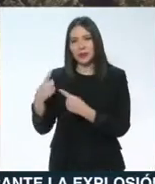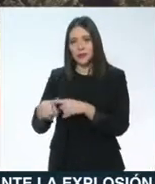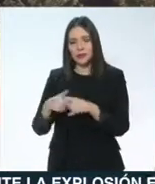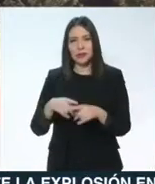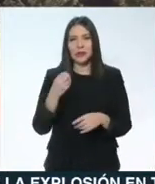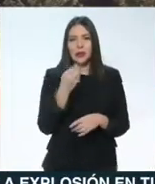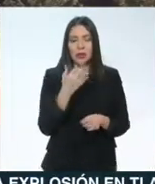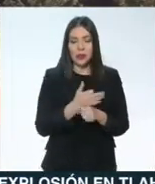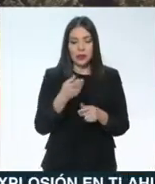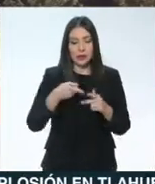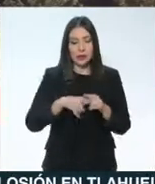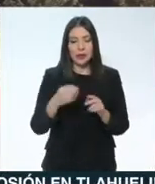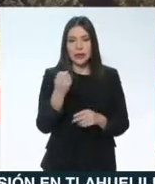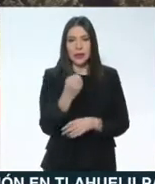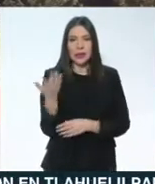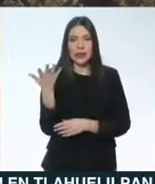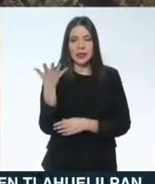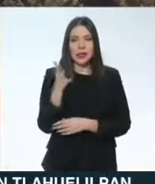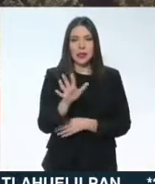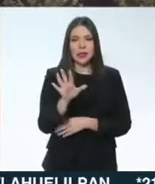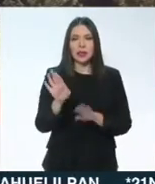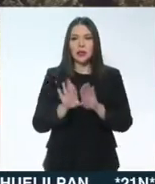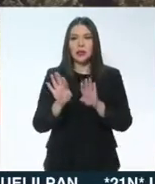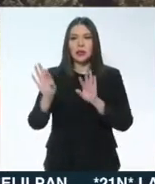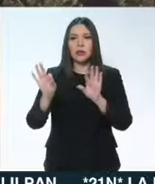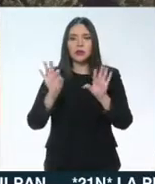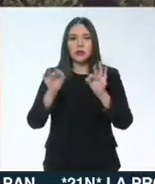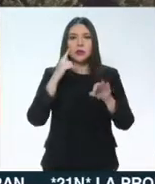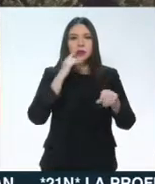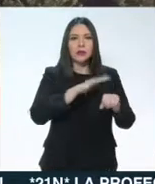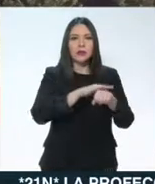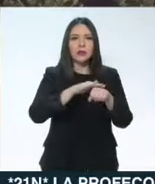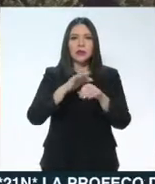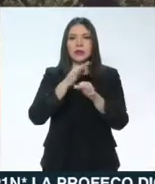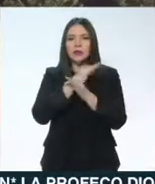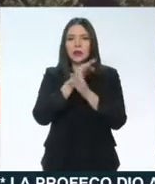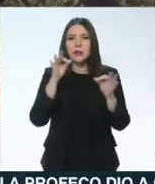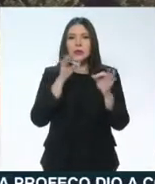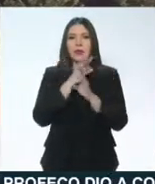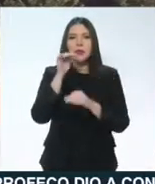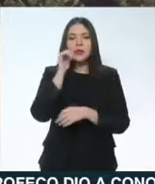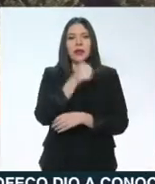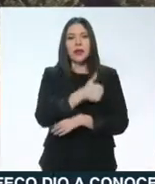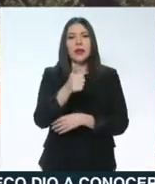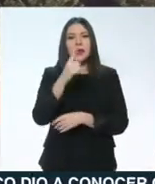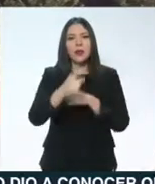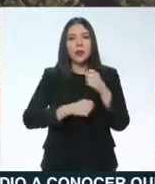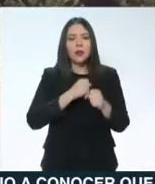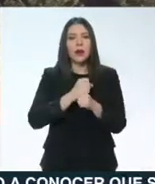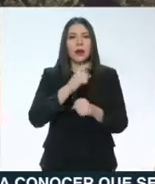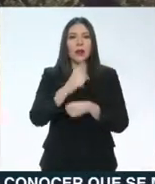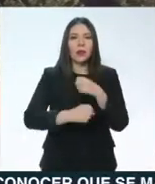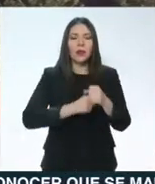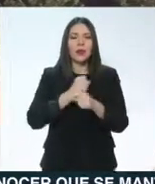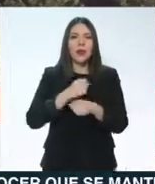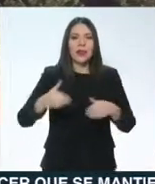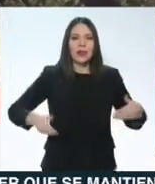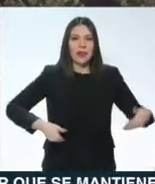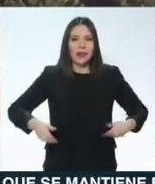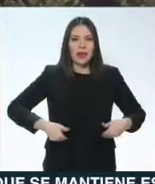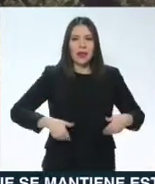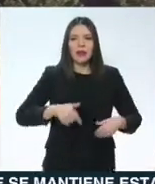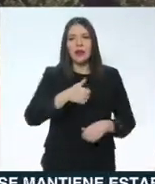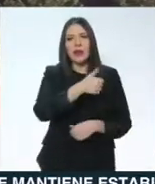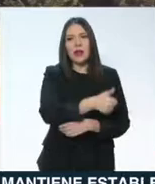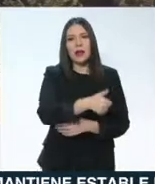un proceso de una convocatoria que lanzamos año con año en el sistema de teatros y que eligen especialistas de